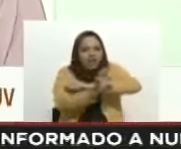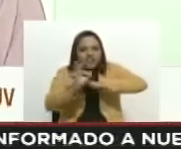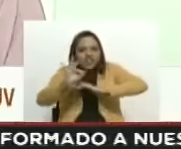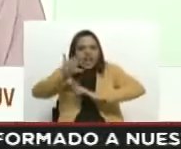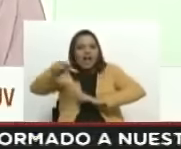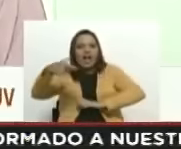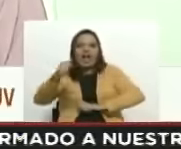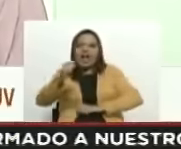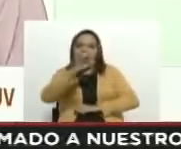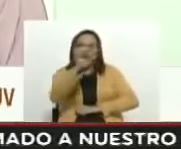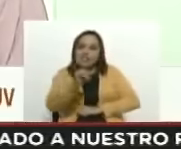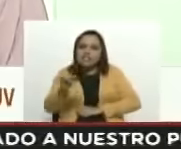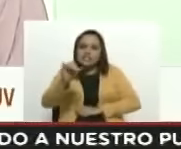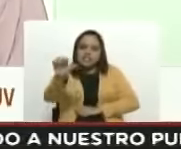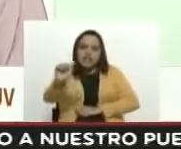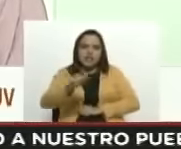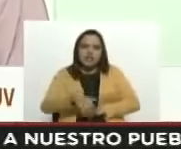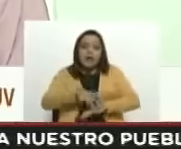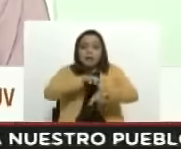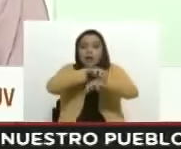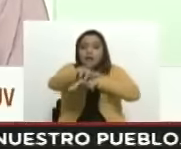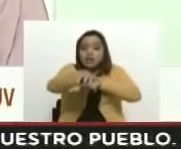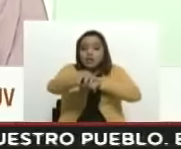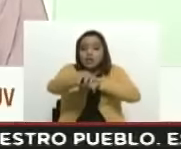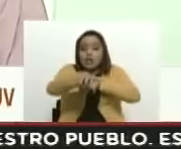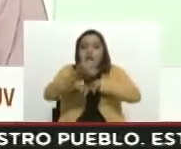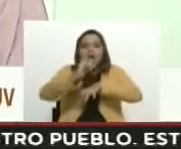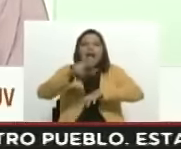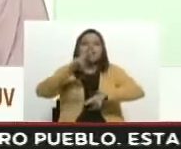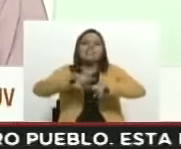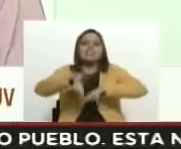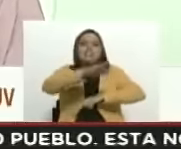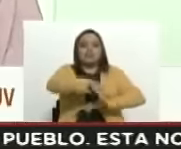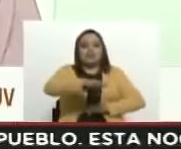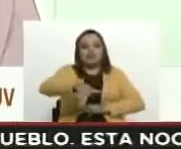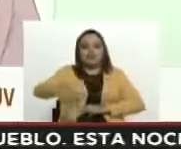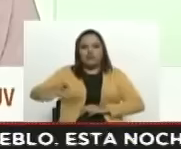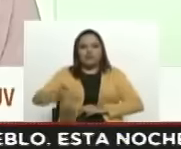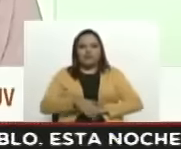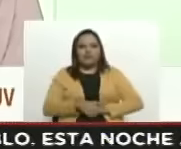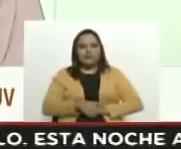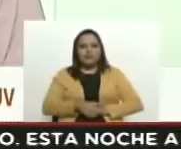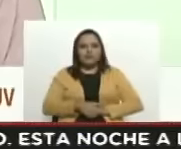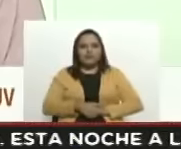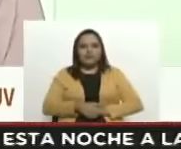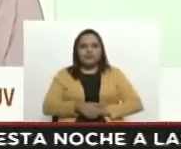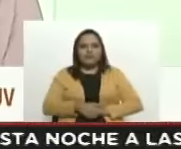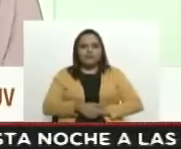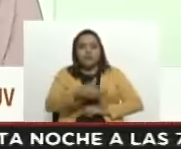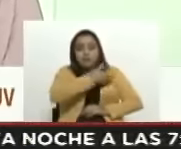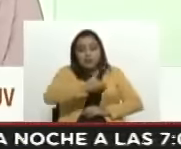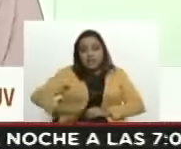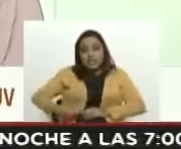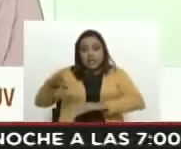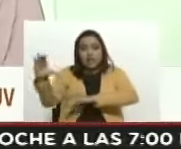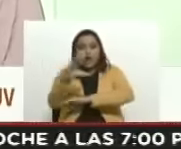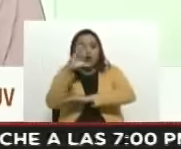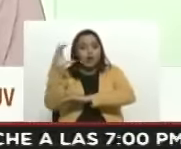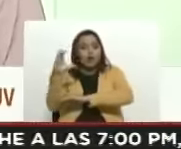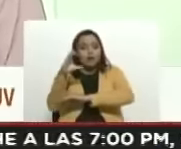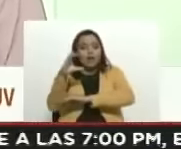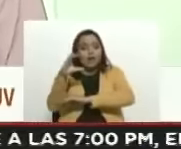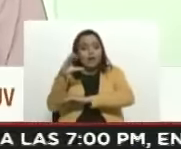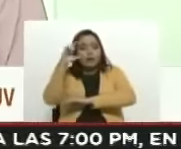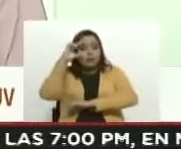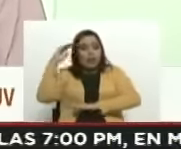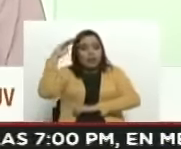que lamentablemente la mayoría son niños. El presidente de Colombia, Gustavo Petro,